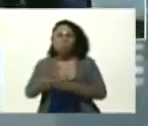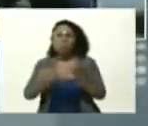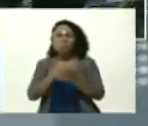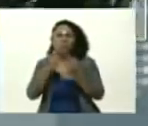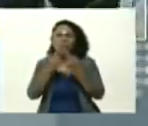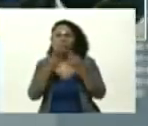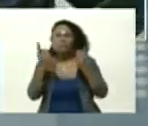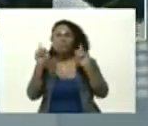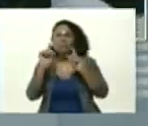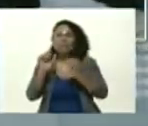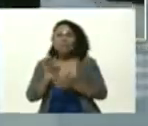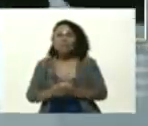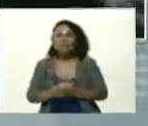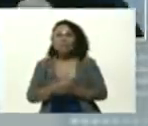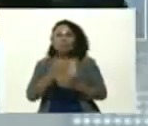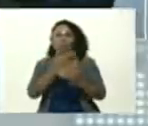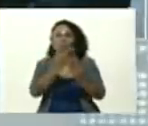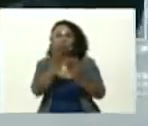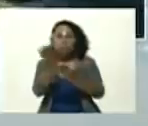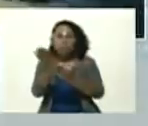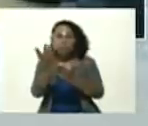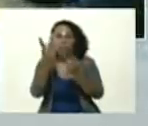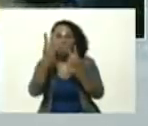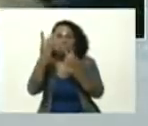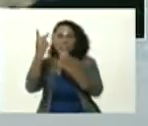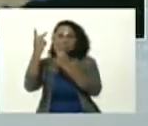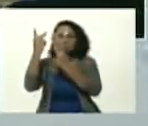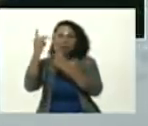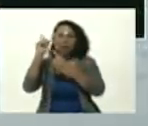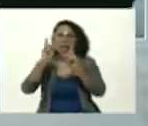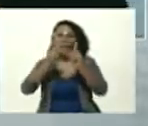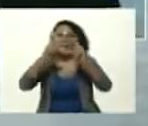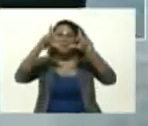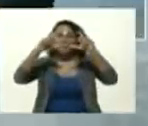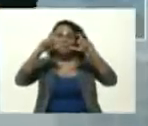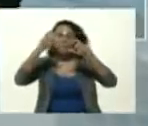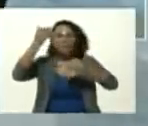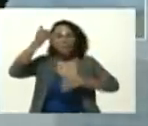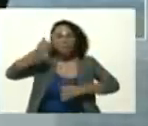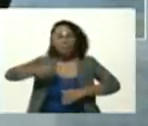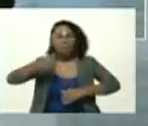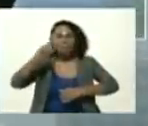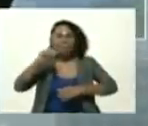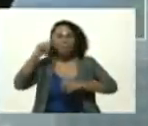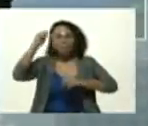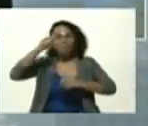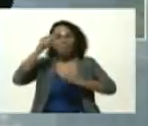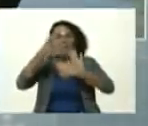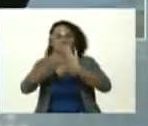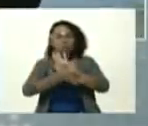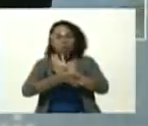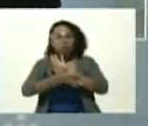climático. Fíjense ustedes ahí, hay unas fotos muy imágenes, además, Márquez.